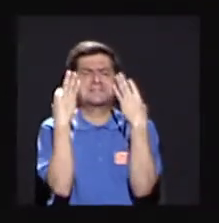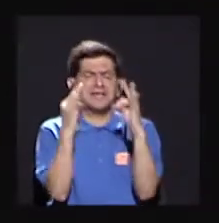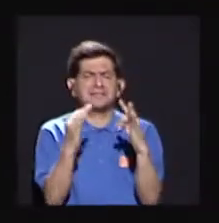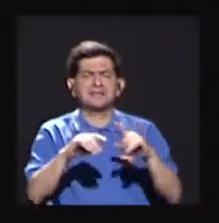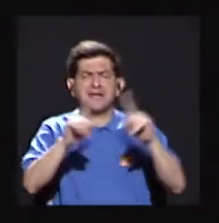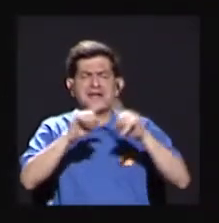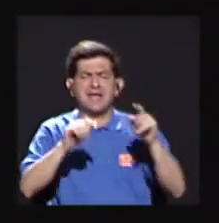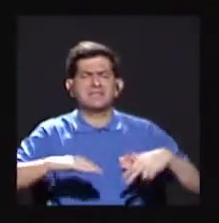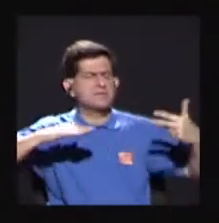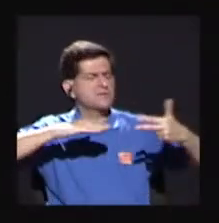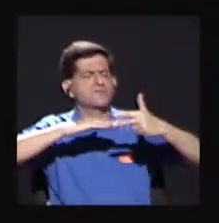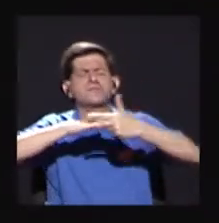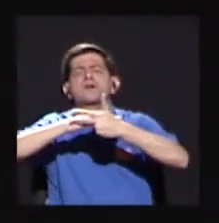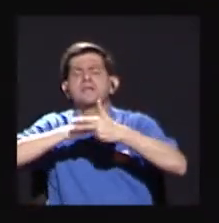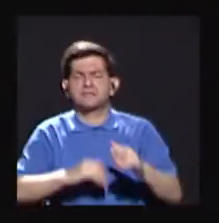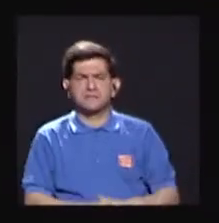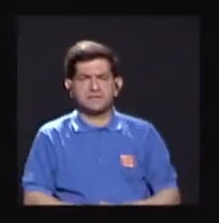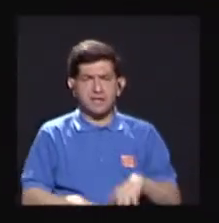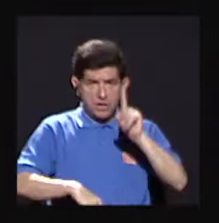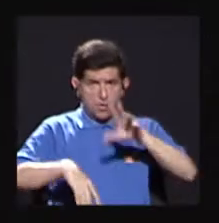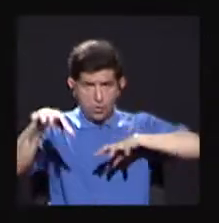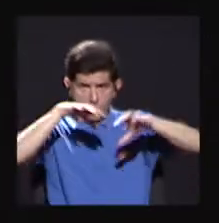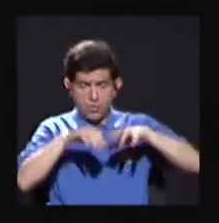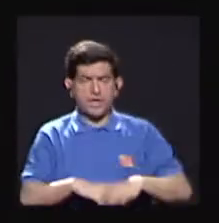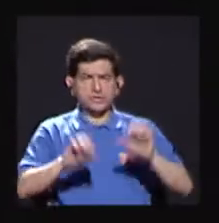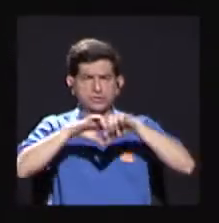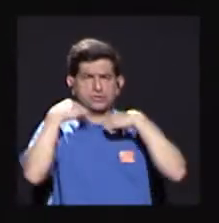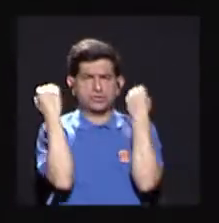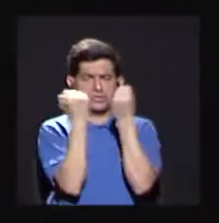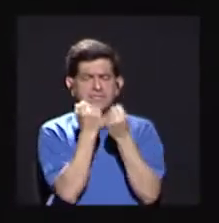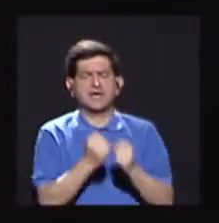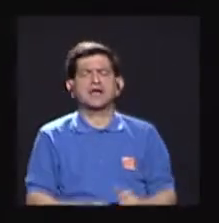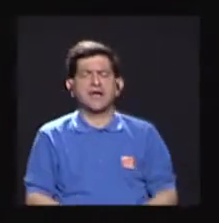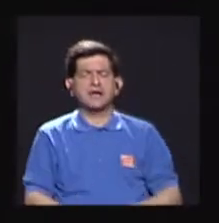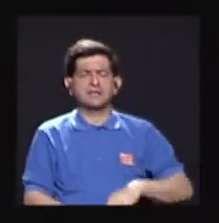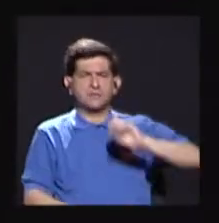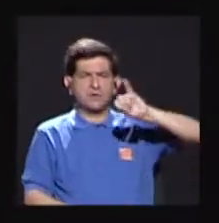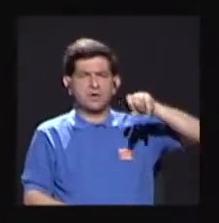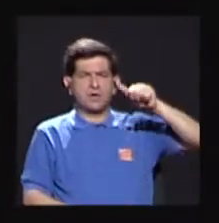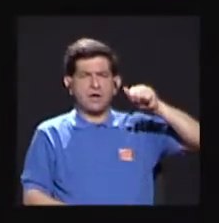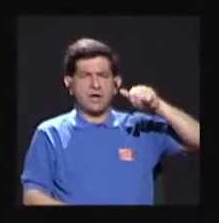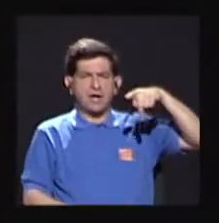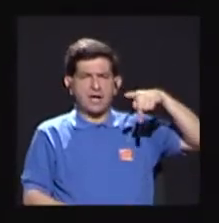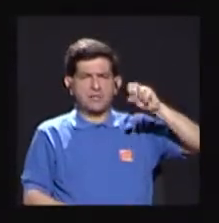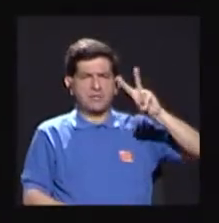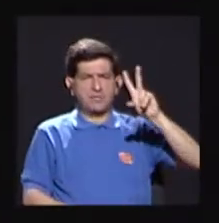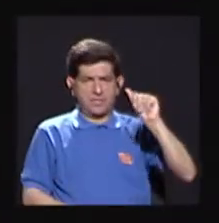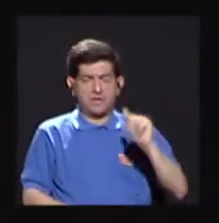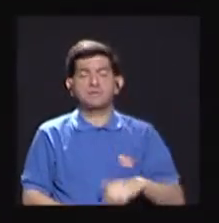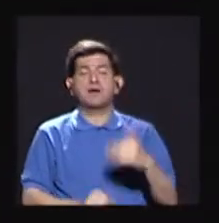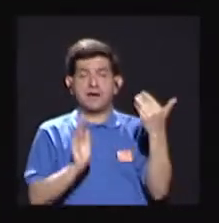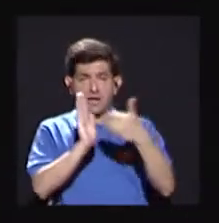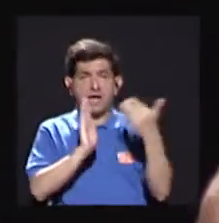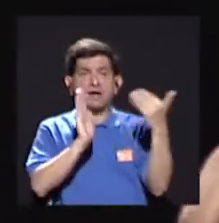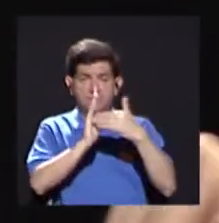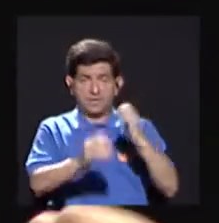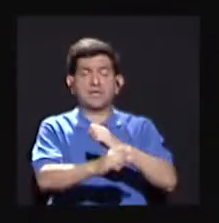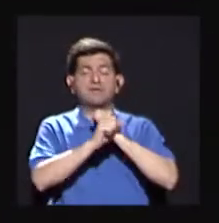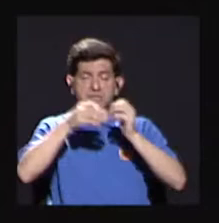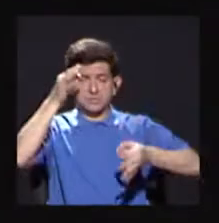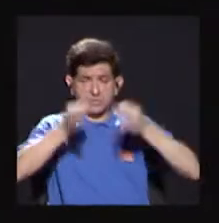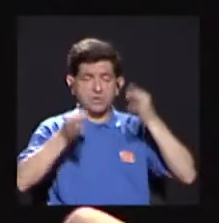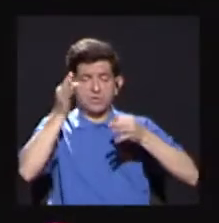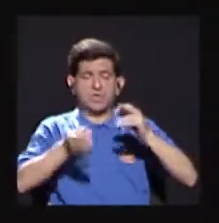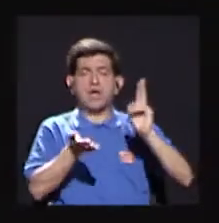los muelles frente a una actitud de acción del sindicato desencajado que no era la correcta porque ponía en riesgo la seguridad jurídica